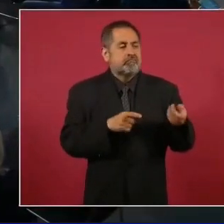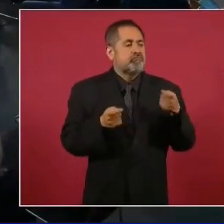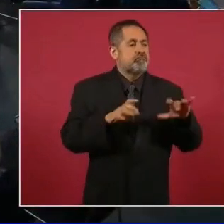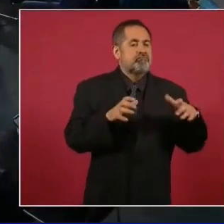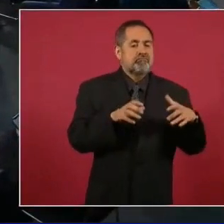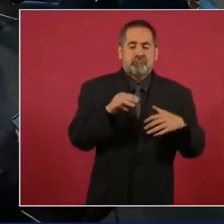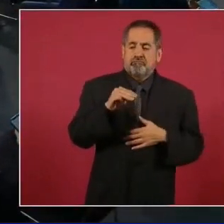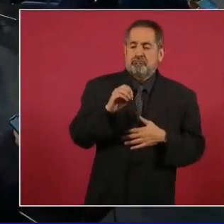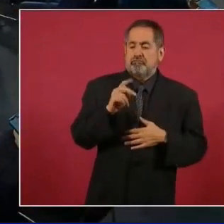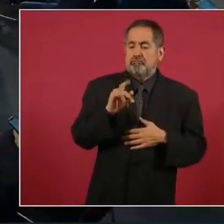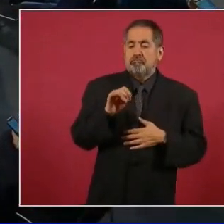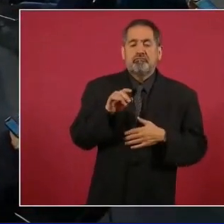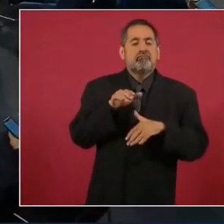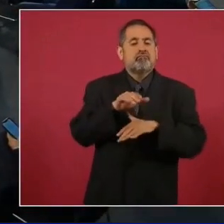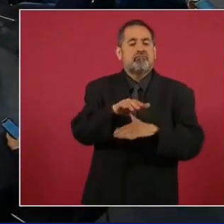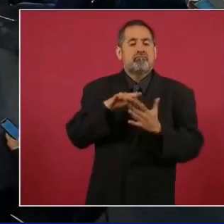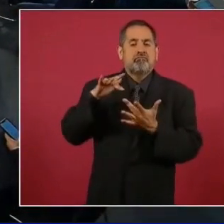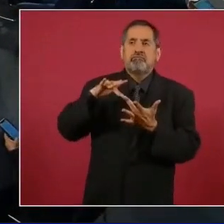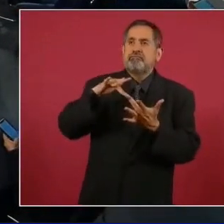monopólicas de la comunicación.